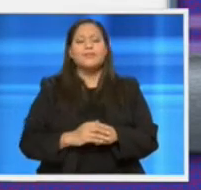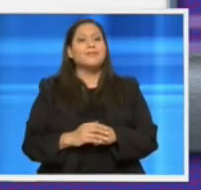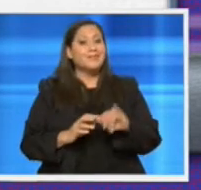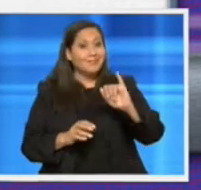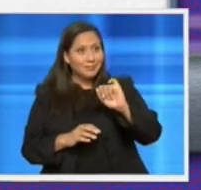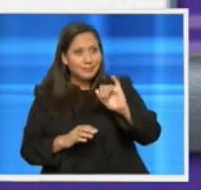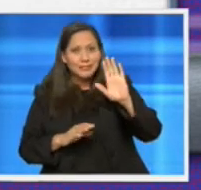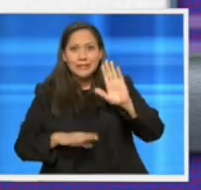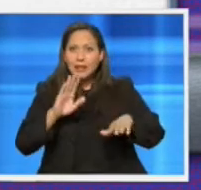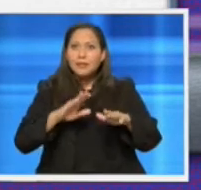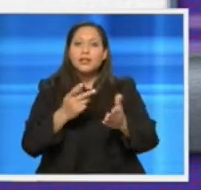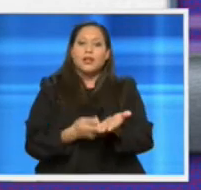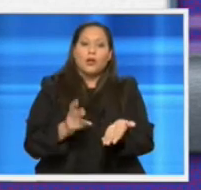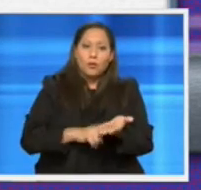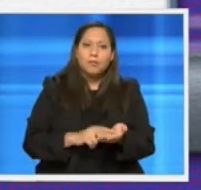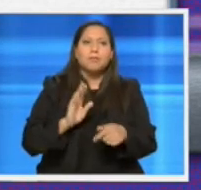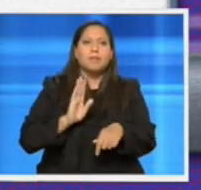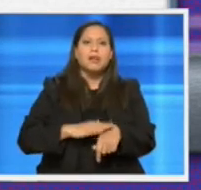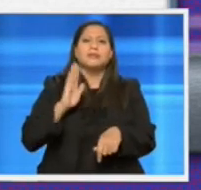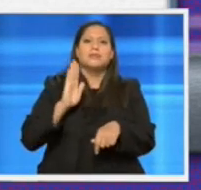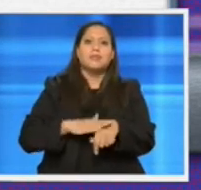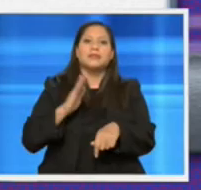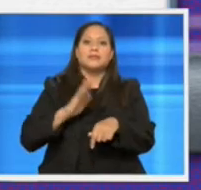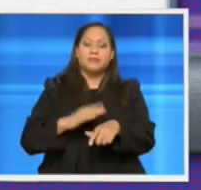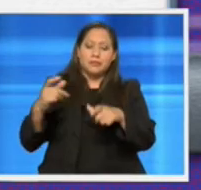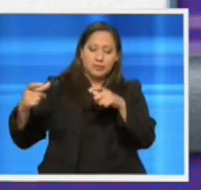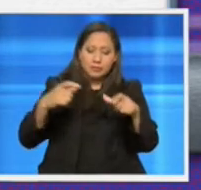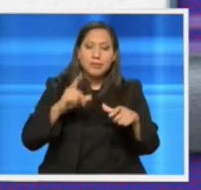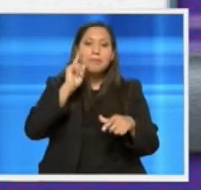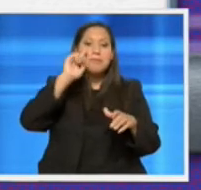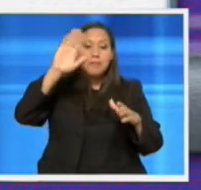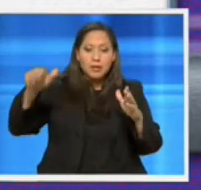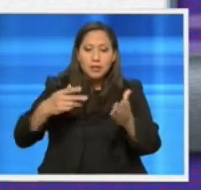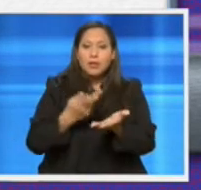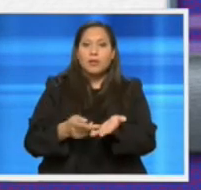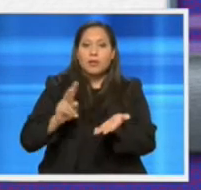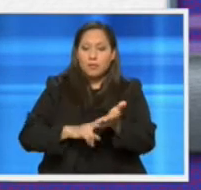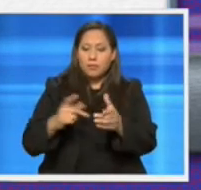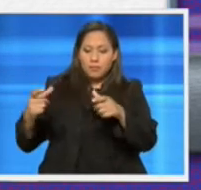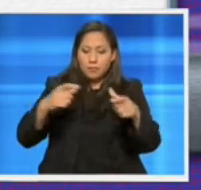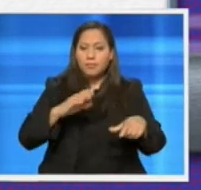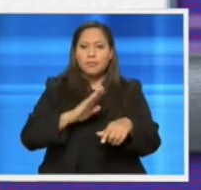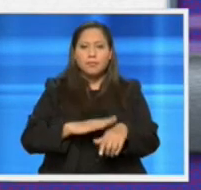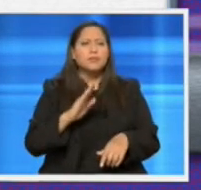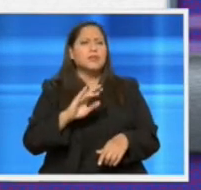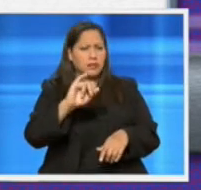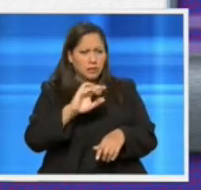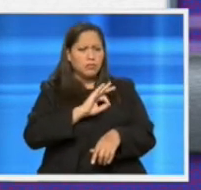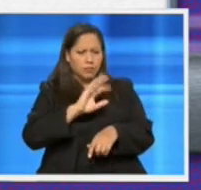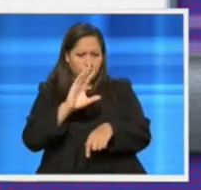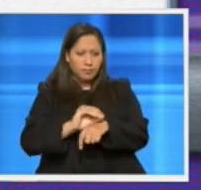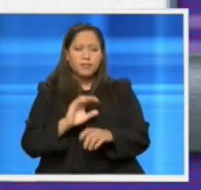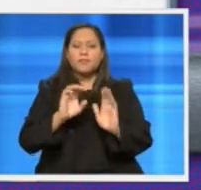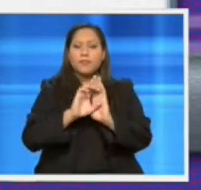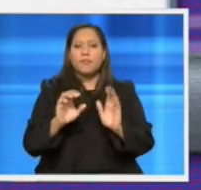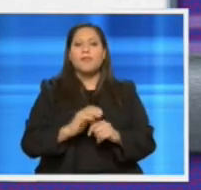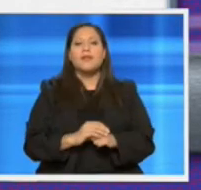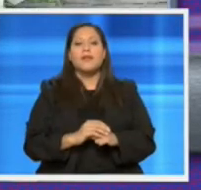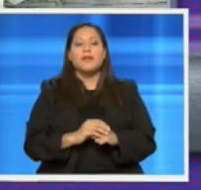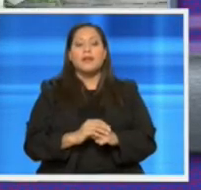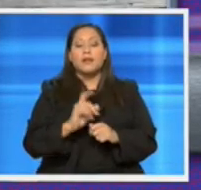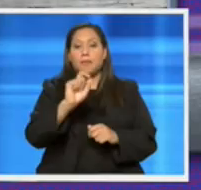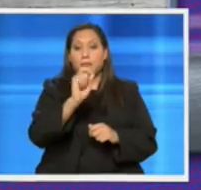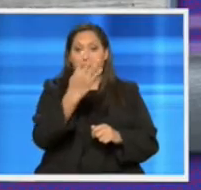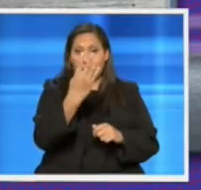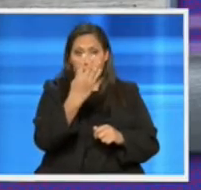luego, como dices, y luego repetimos y repetimos y repetimos. Y luego el recalentado. Pero mira, se vale. Te voy a decir por qué. A ver. 24 solamente vas